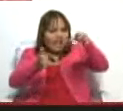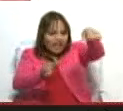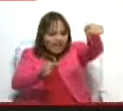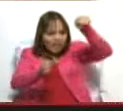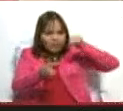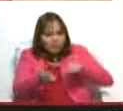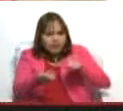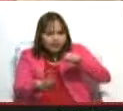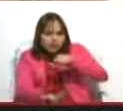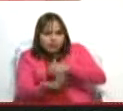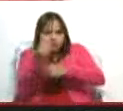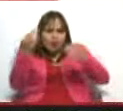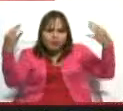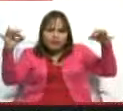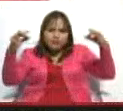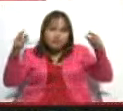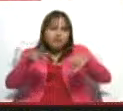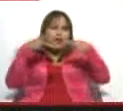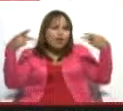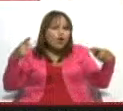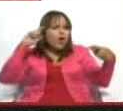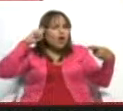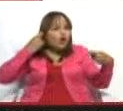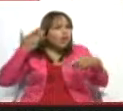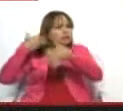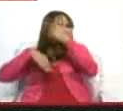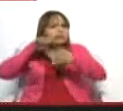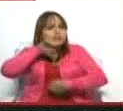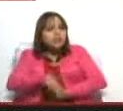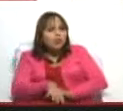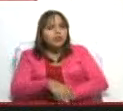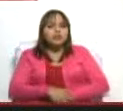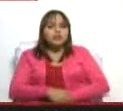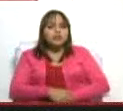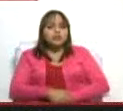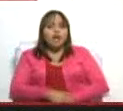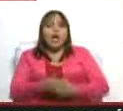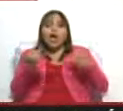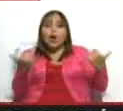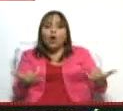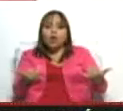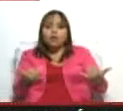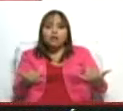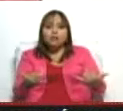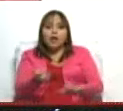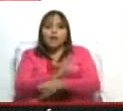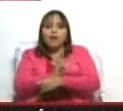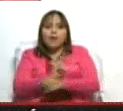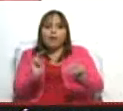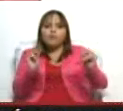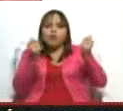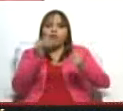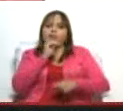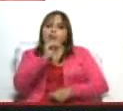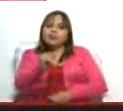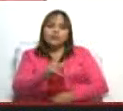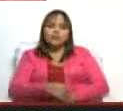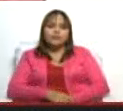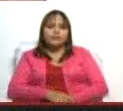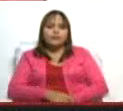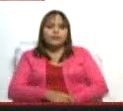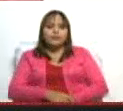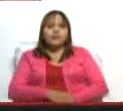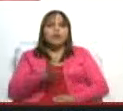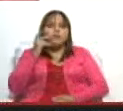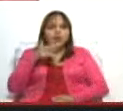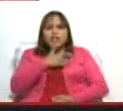La importancia que tenía en aquella época. Imagínate ahora cuando la inmediatez es absoluta. Si tú